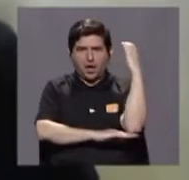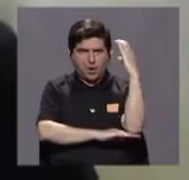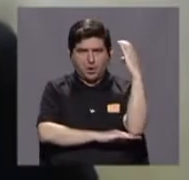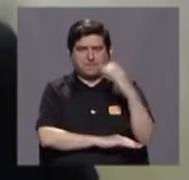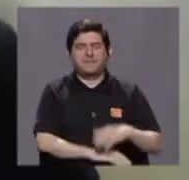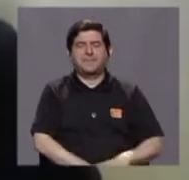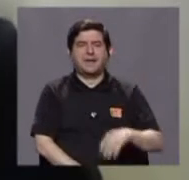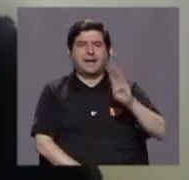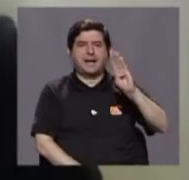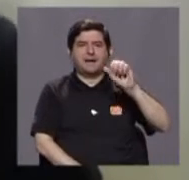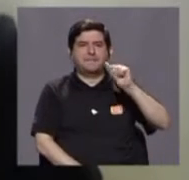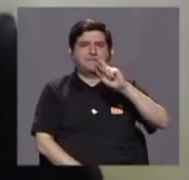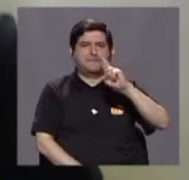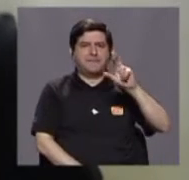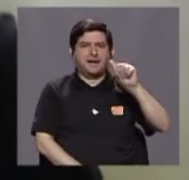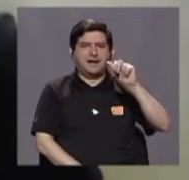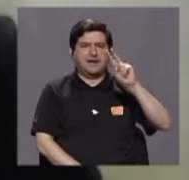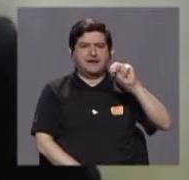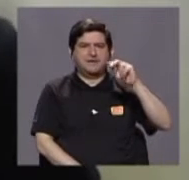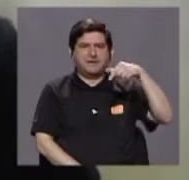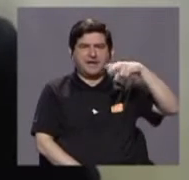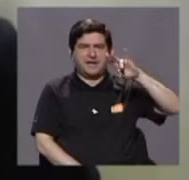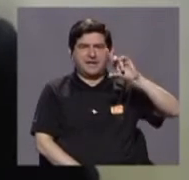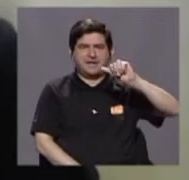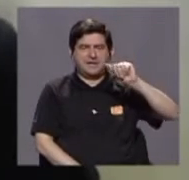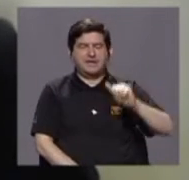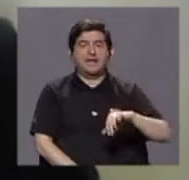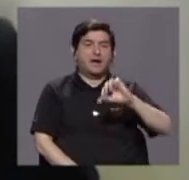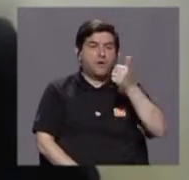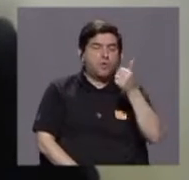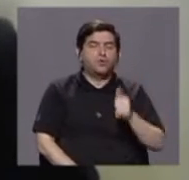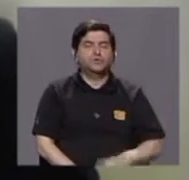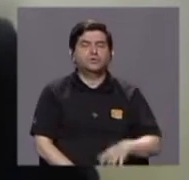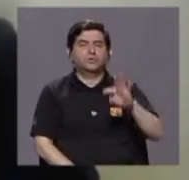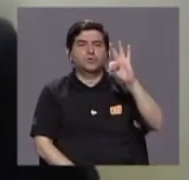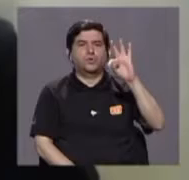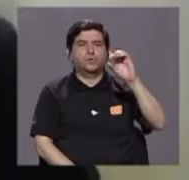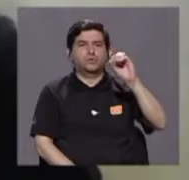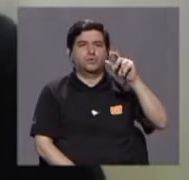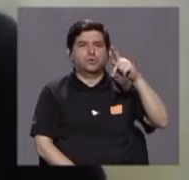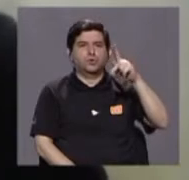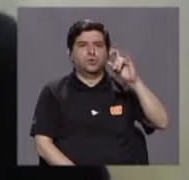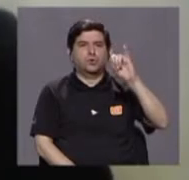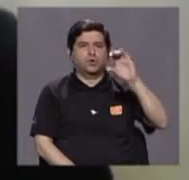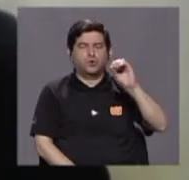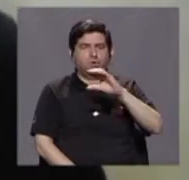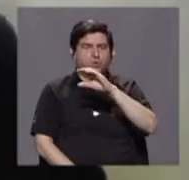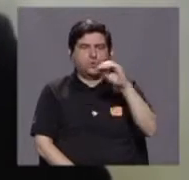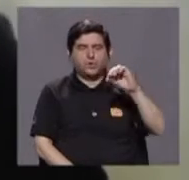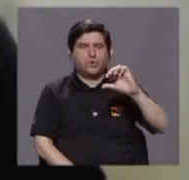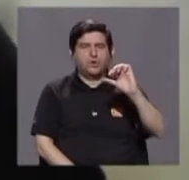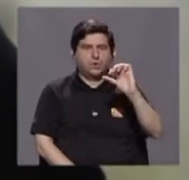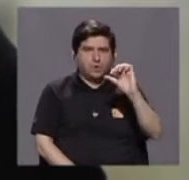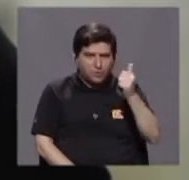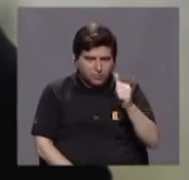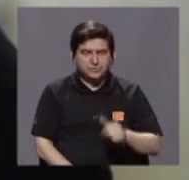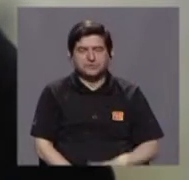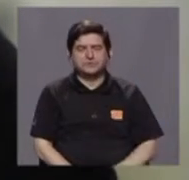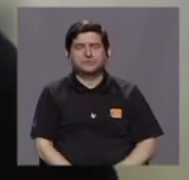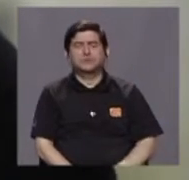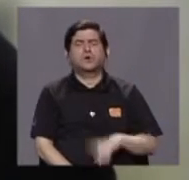cual otro era a Tokio y otro a Londres, tenía una agenda bastante completa, y fue un